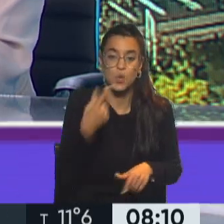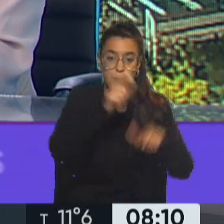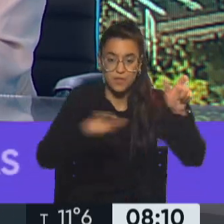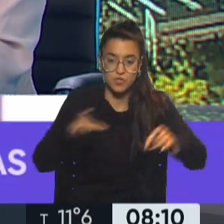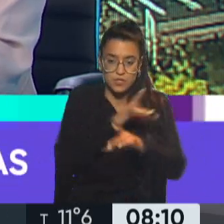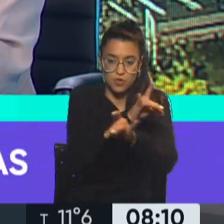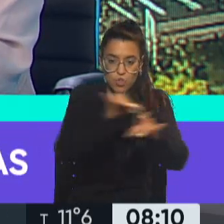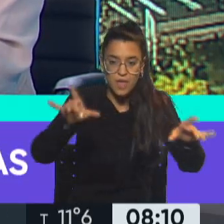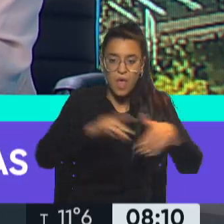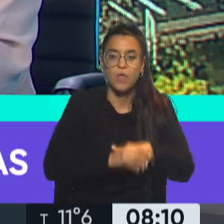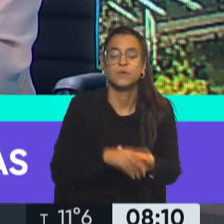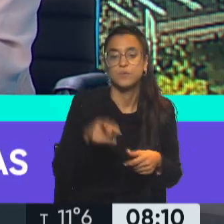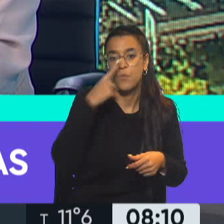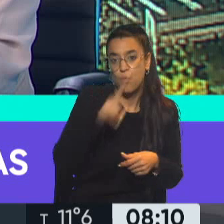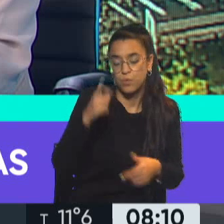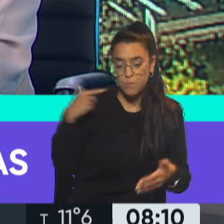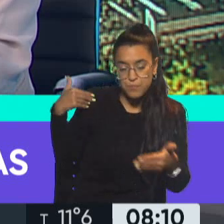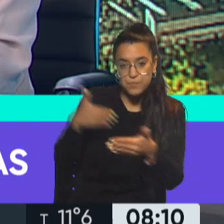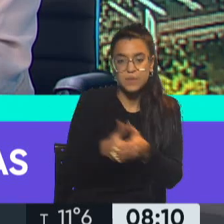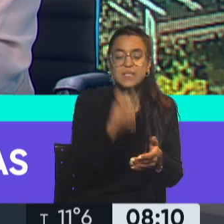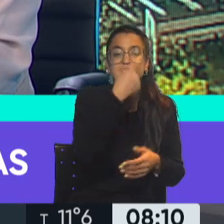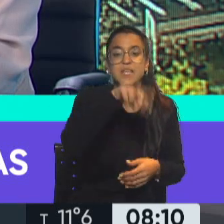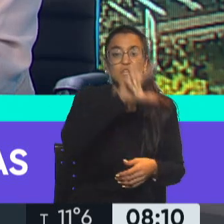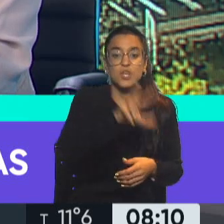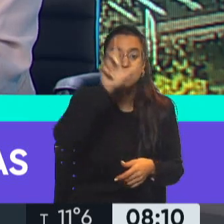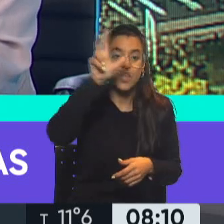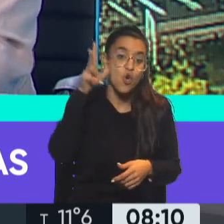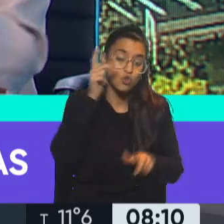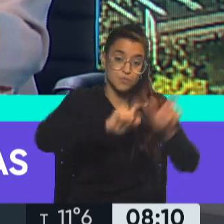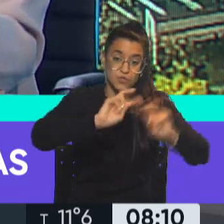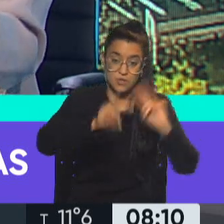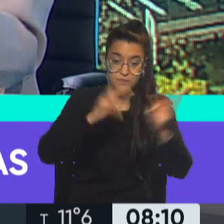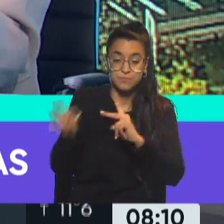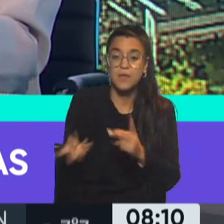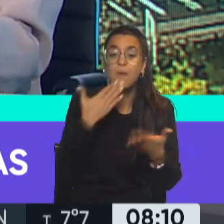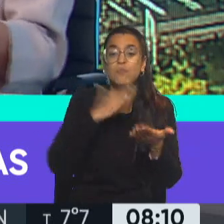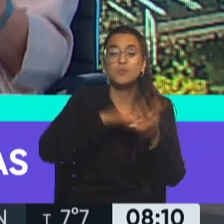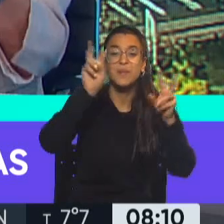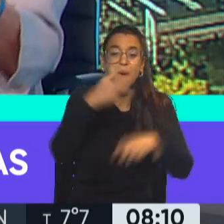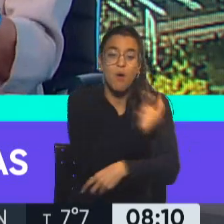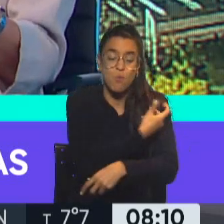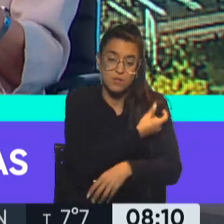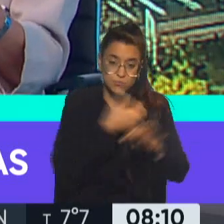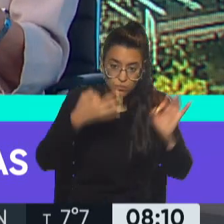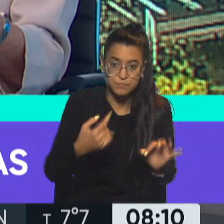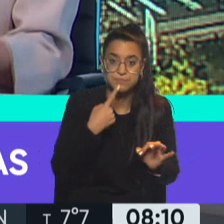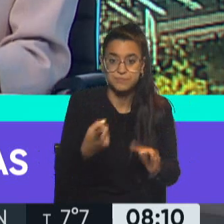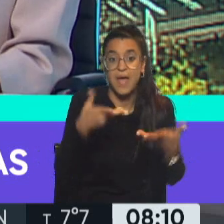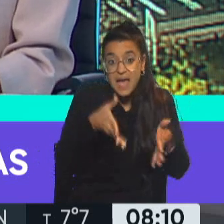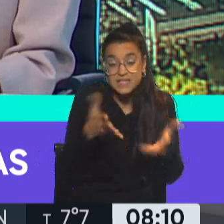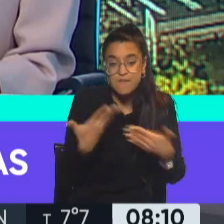personas contagiadas en las últimas horas y 138 fallecidas. Y hablamos de vacunación porque justamente allí está la